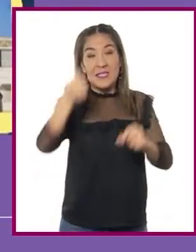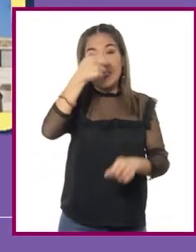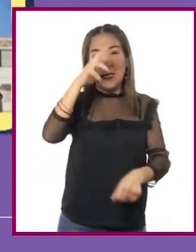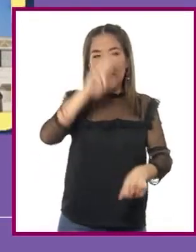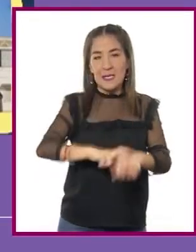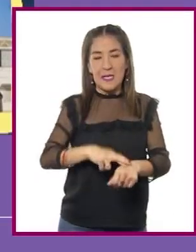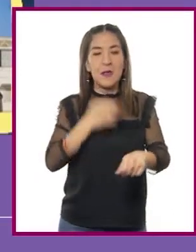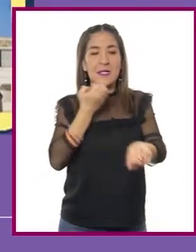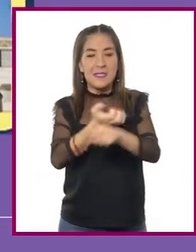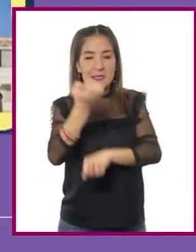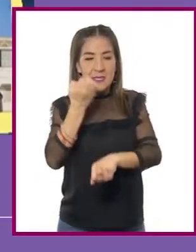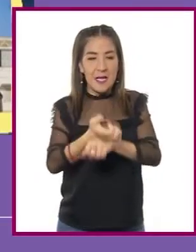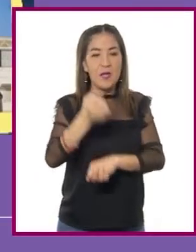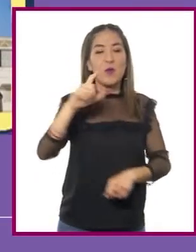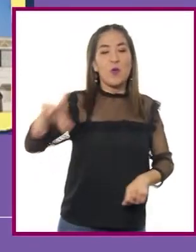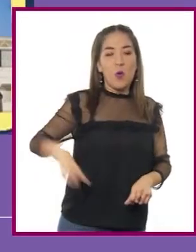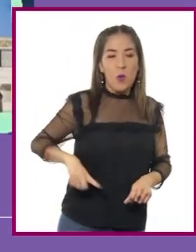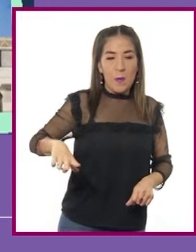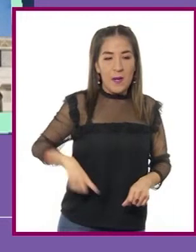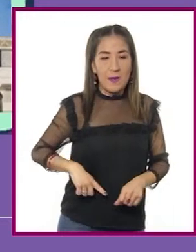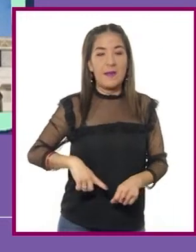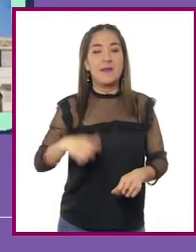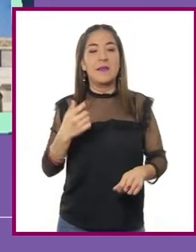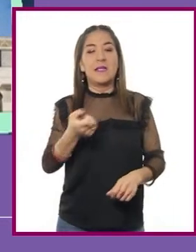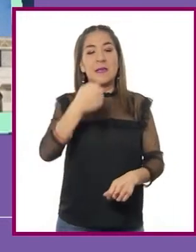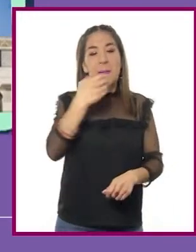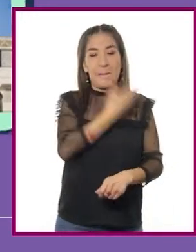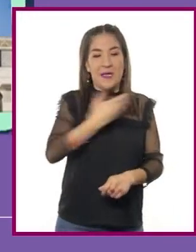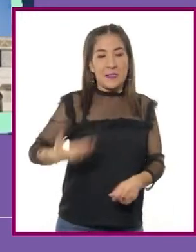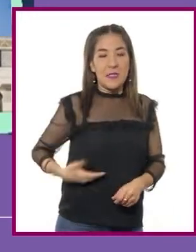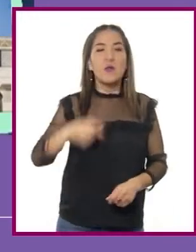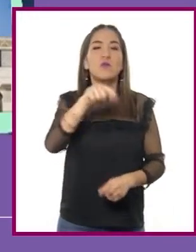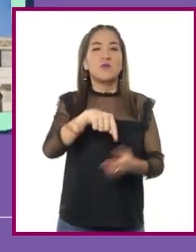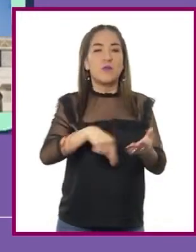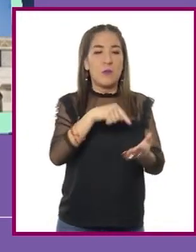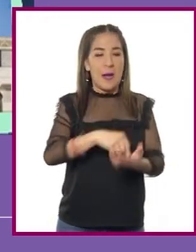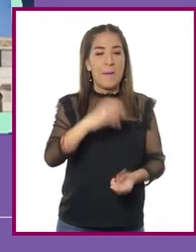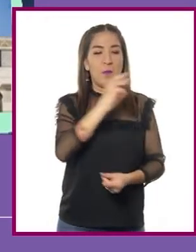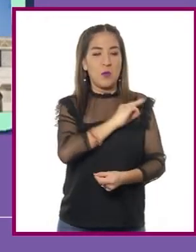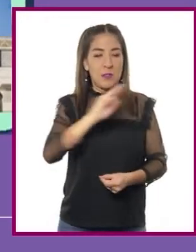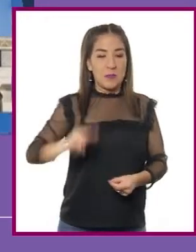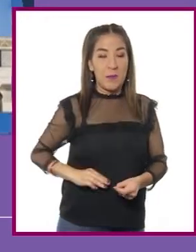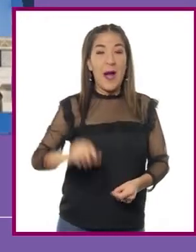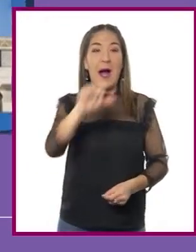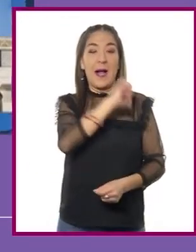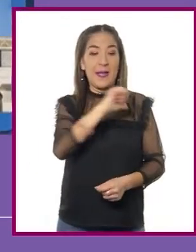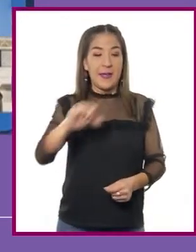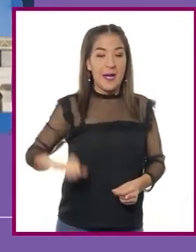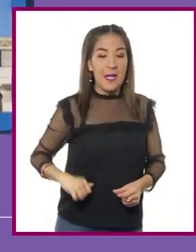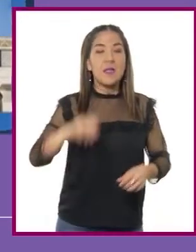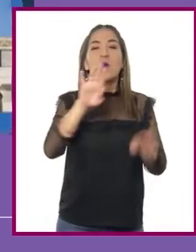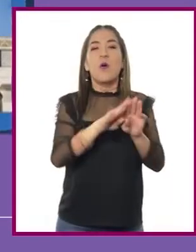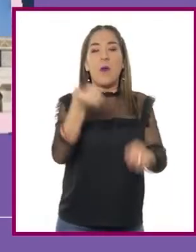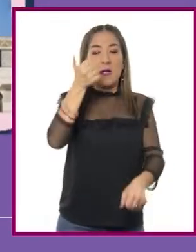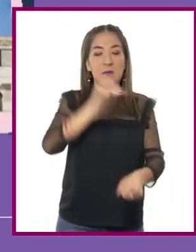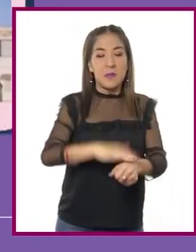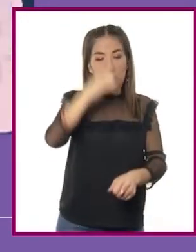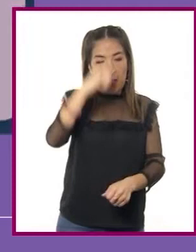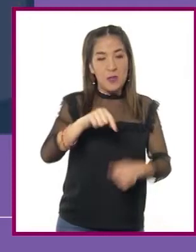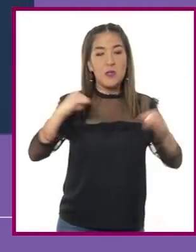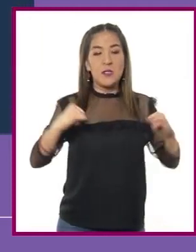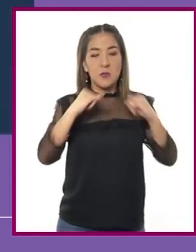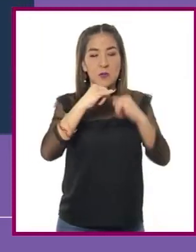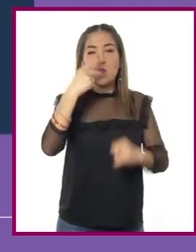Estado, gobernadores, presidentes municipales, alcaldes, administrativos de las empresas e instituciones del